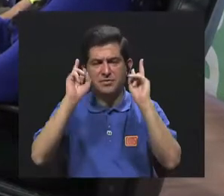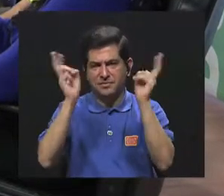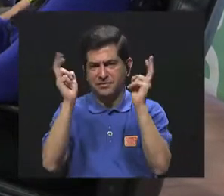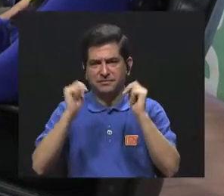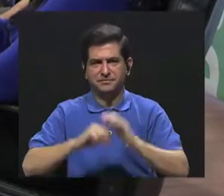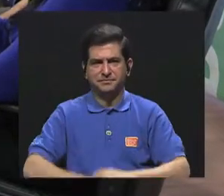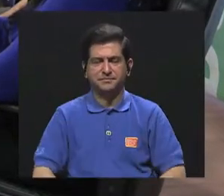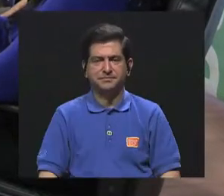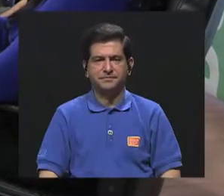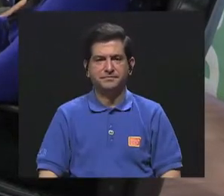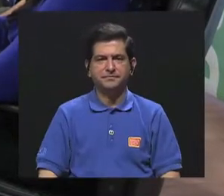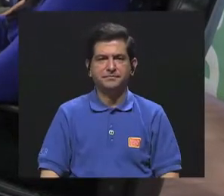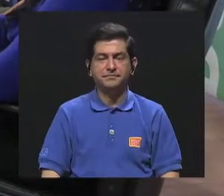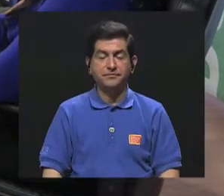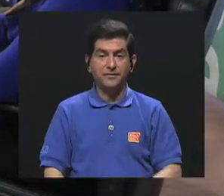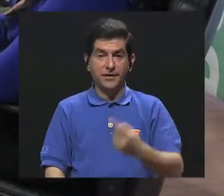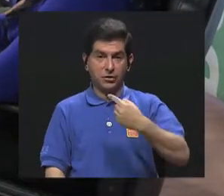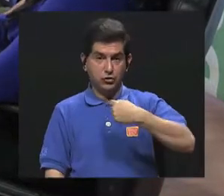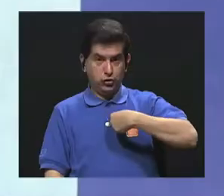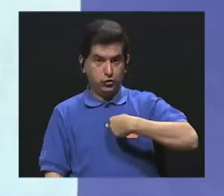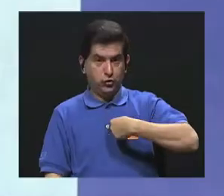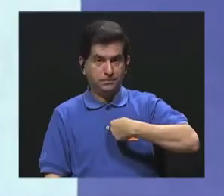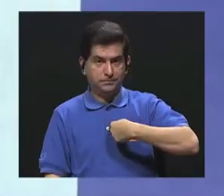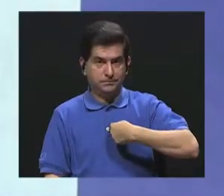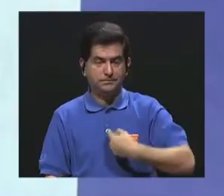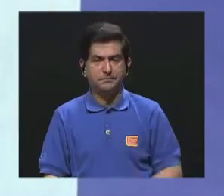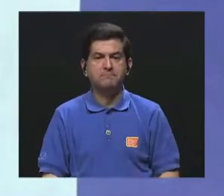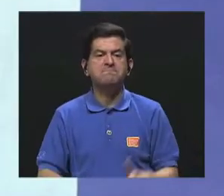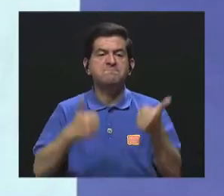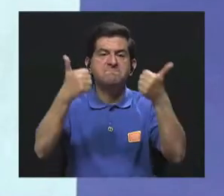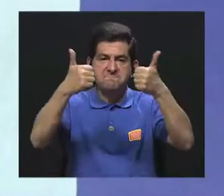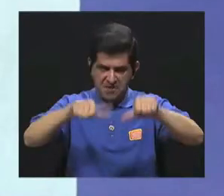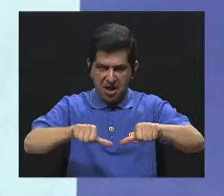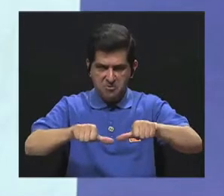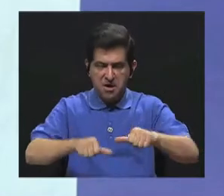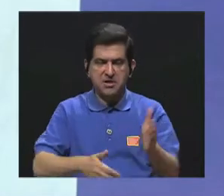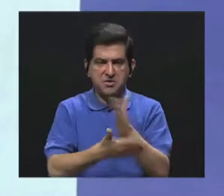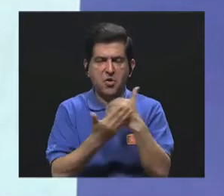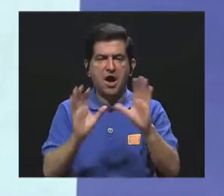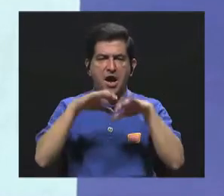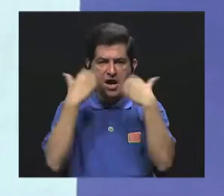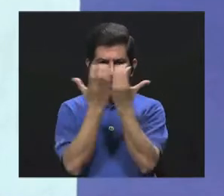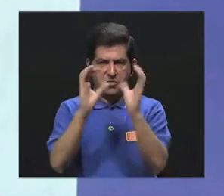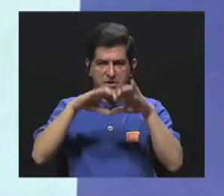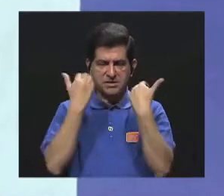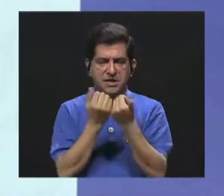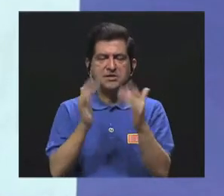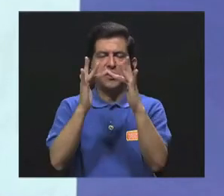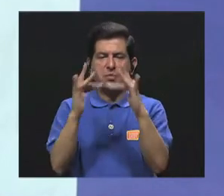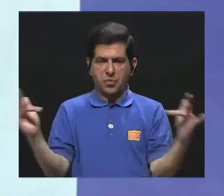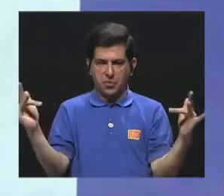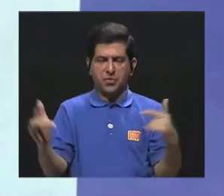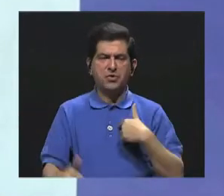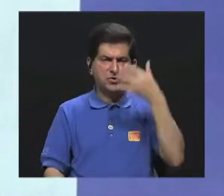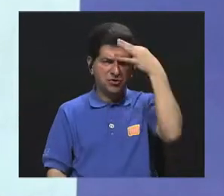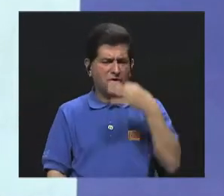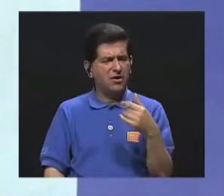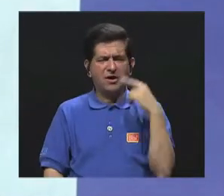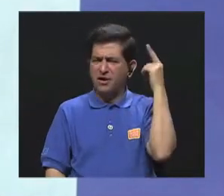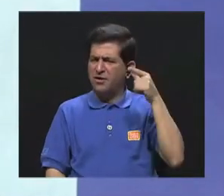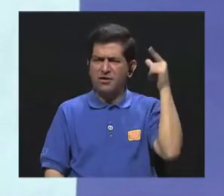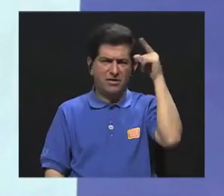tema. Bueno, yo sí, digamos, estoy de acuerdo con dejar ciertas categorías desiertas porque sí me parece un poco